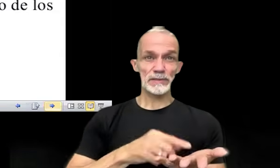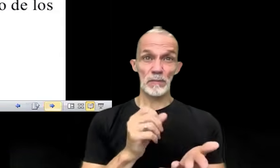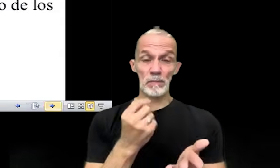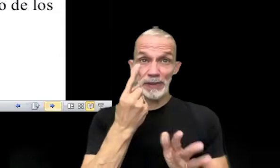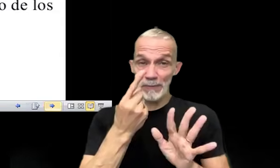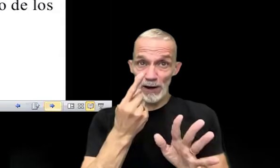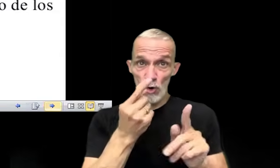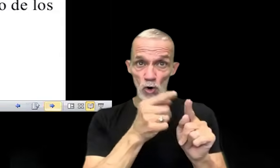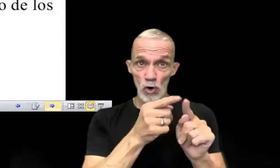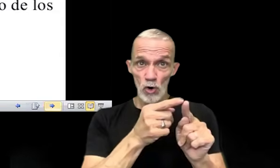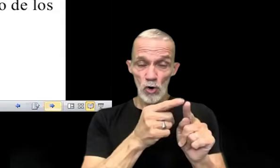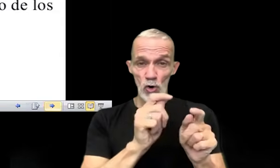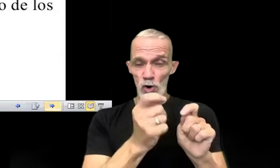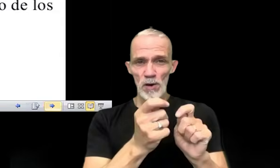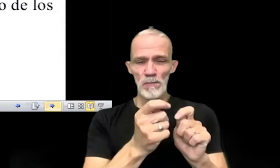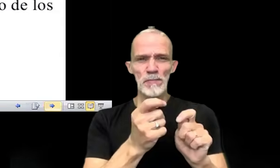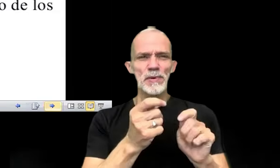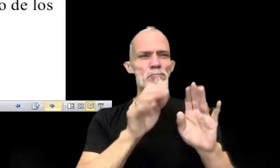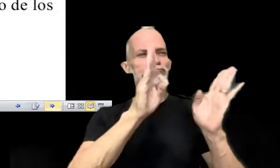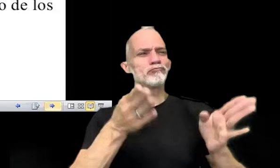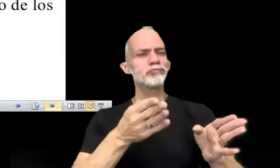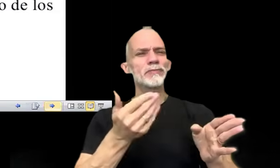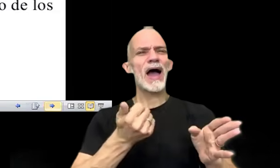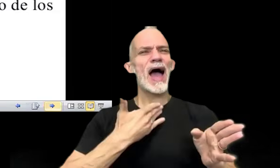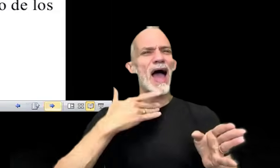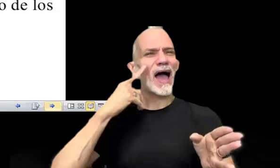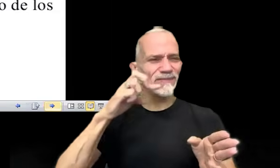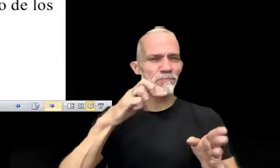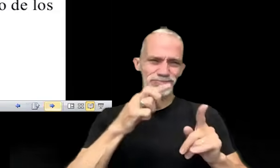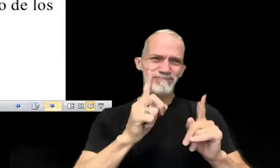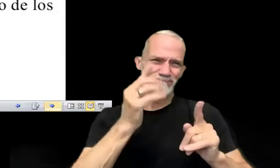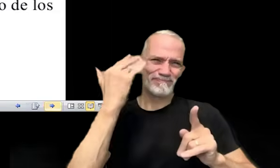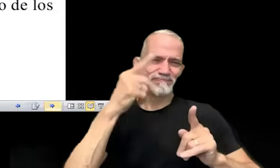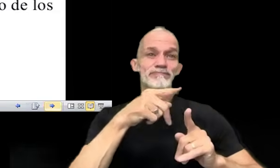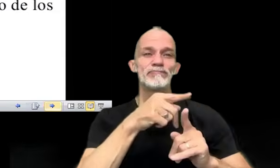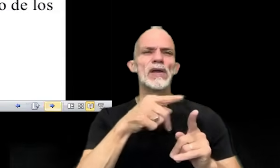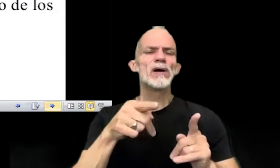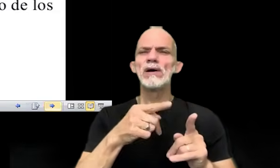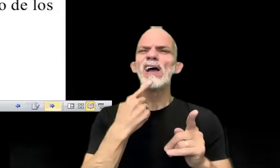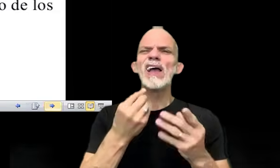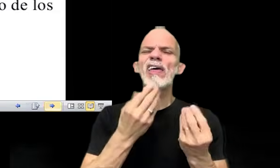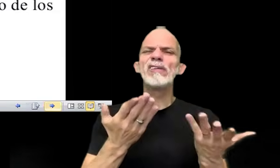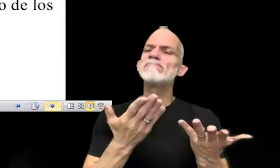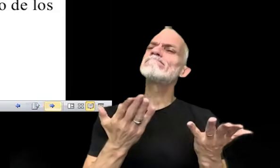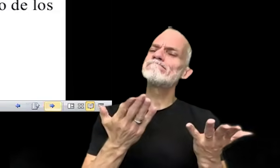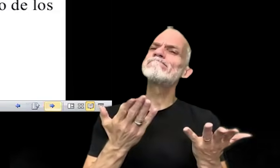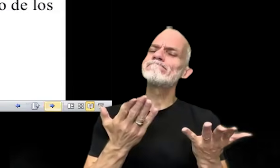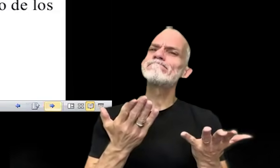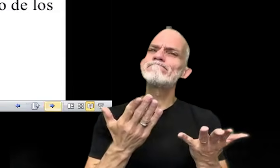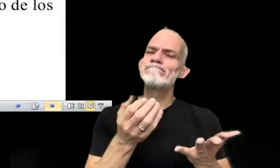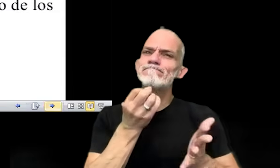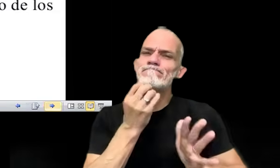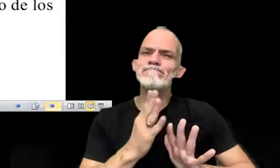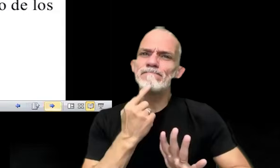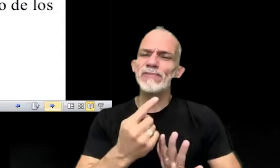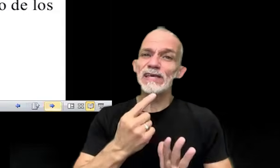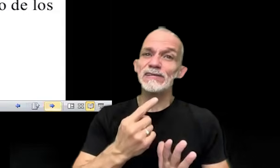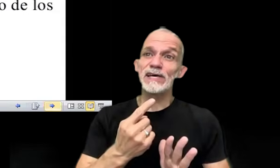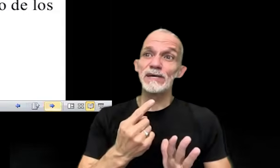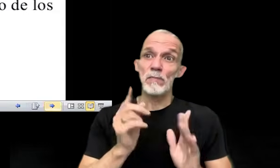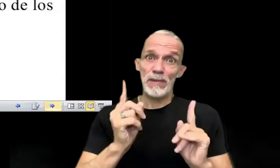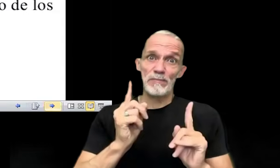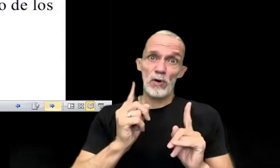el primero, ¿sí?, que el fisco, o sea, la primera opinión del fisco, en la cual expresa esta cuestión, ¿sí?, que